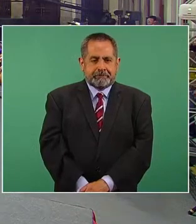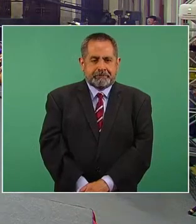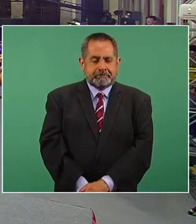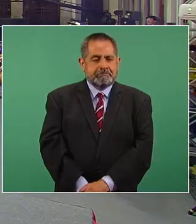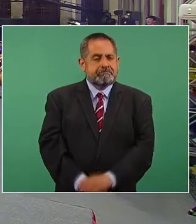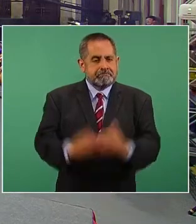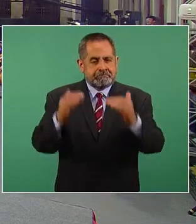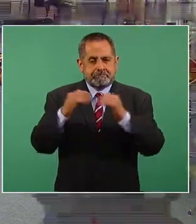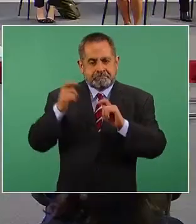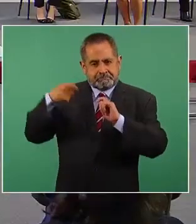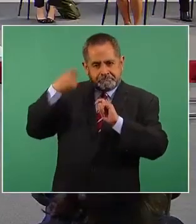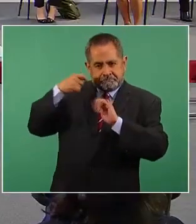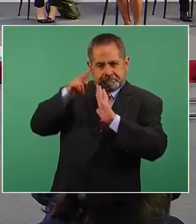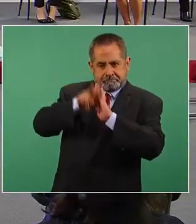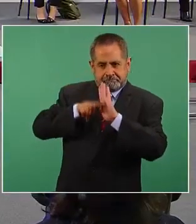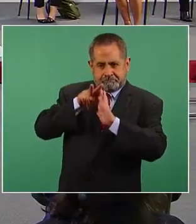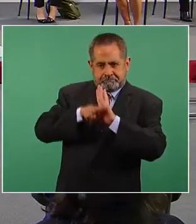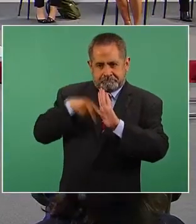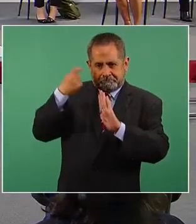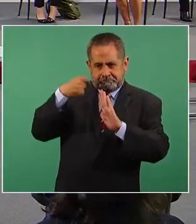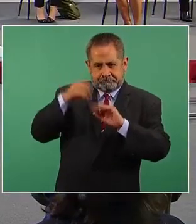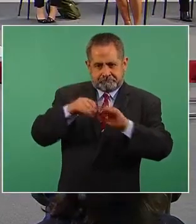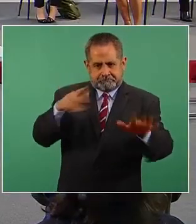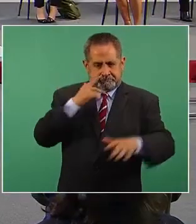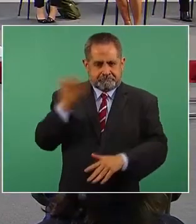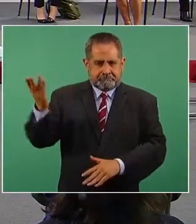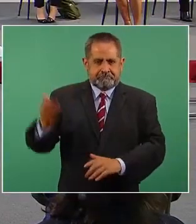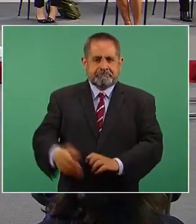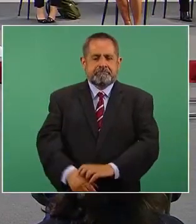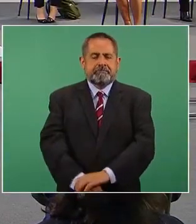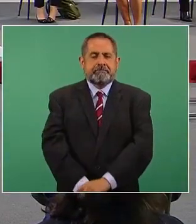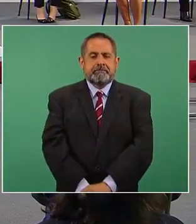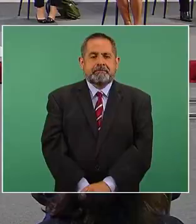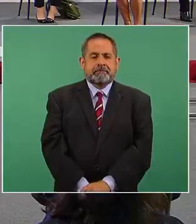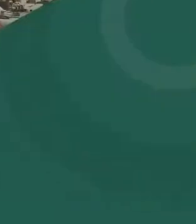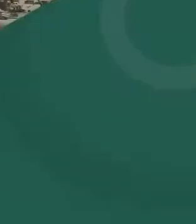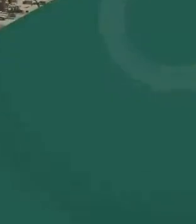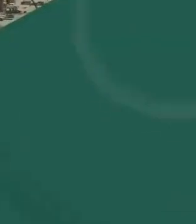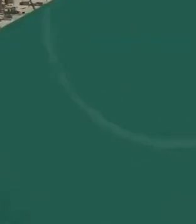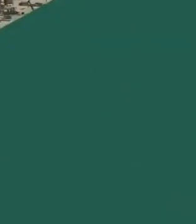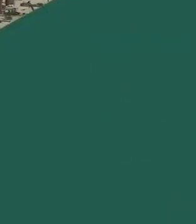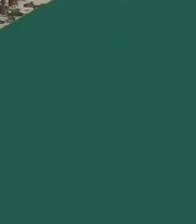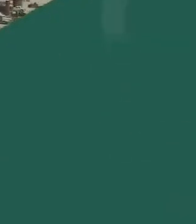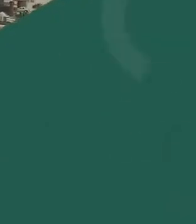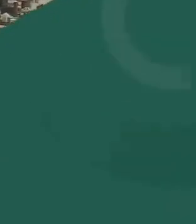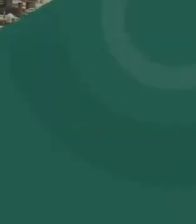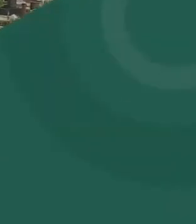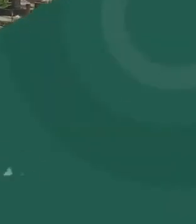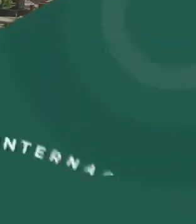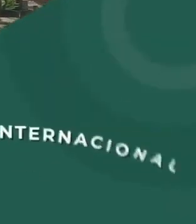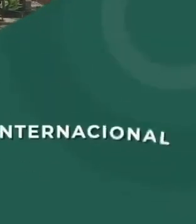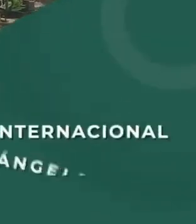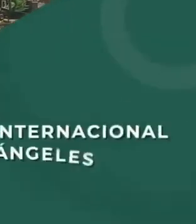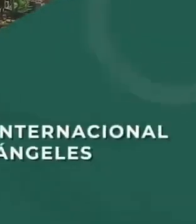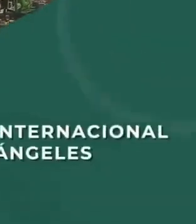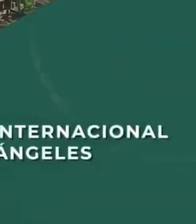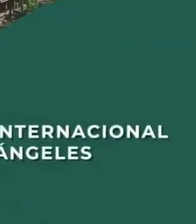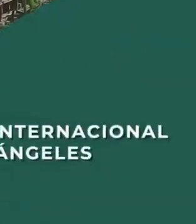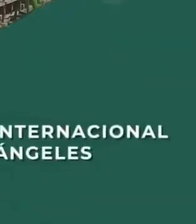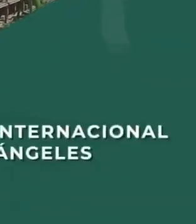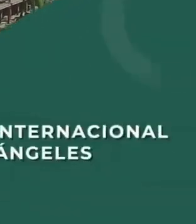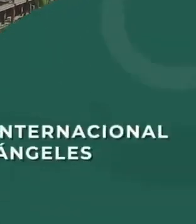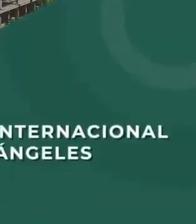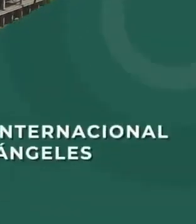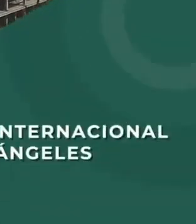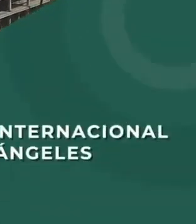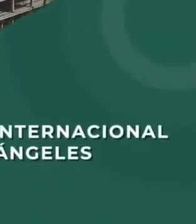vamos con los videos. La Secretaría de la Defensa Nacional informa los avances en la construcción del Aeropuerto